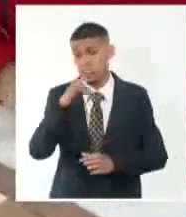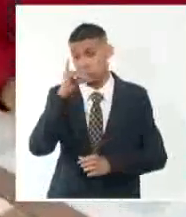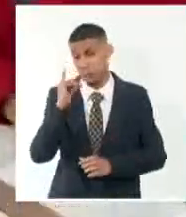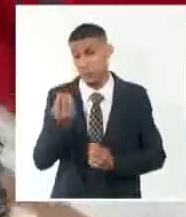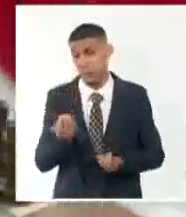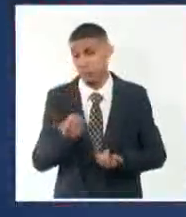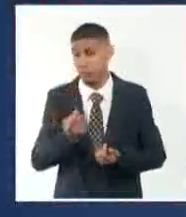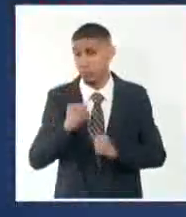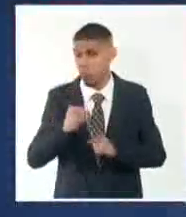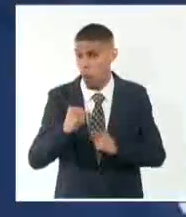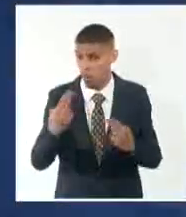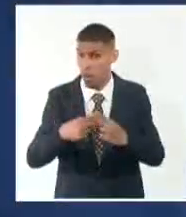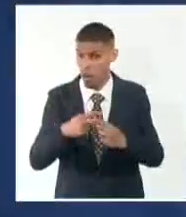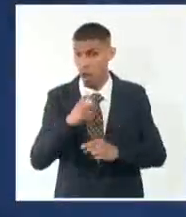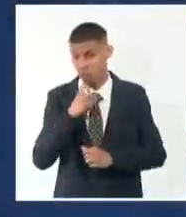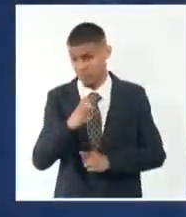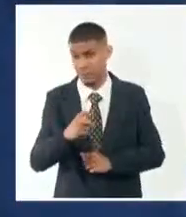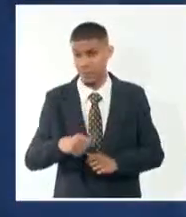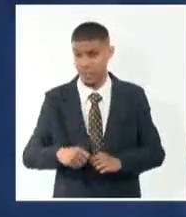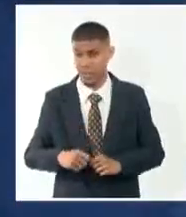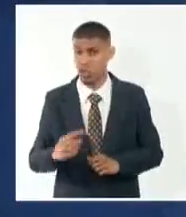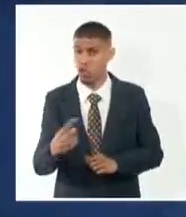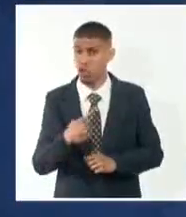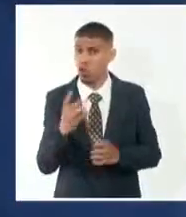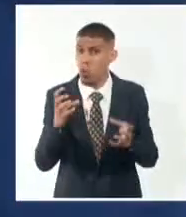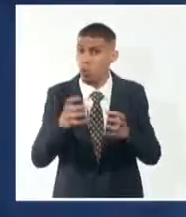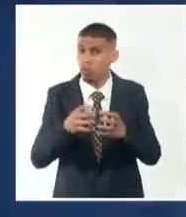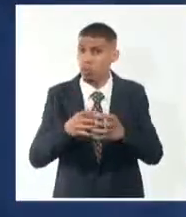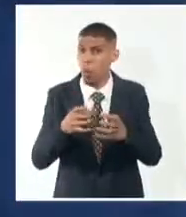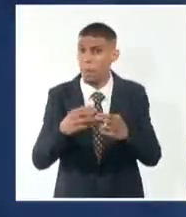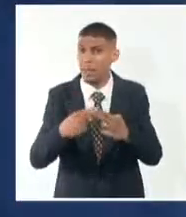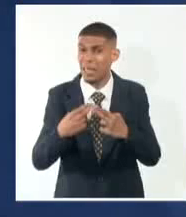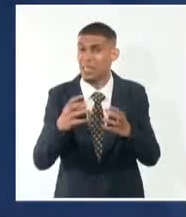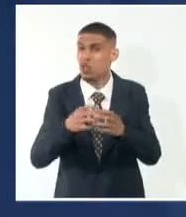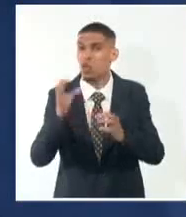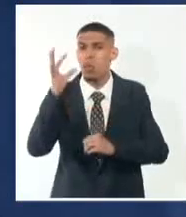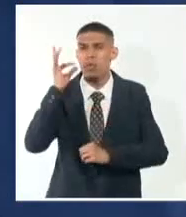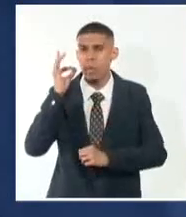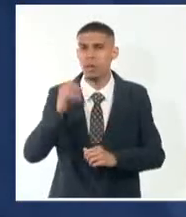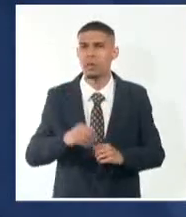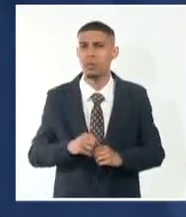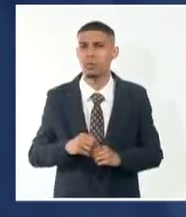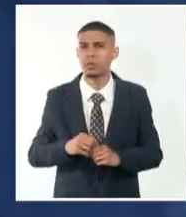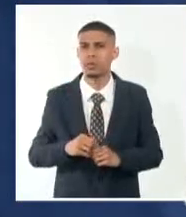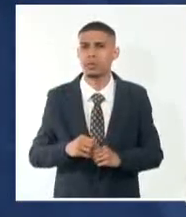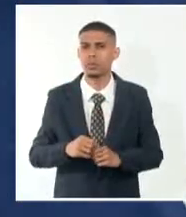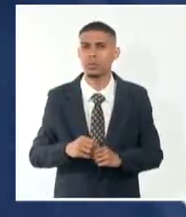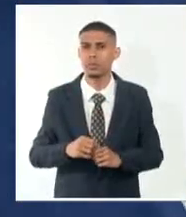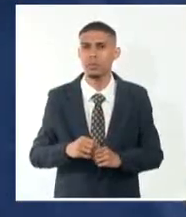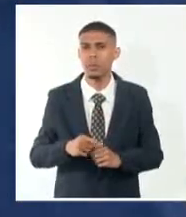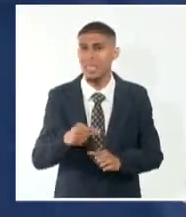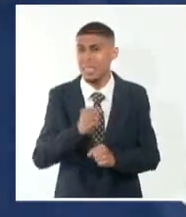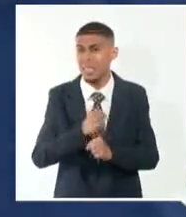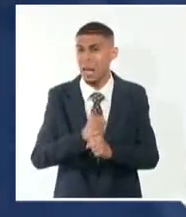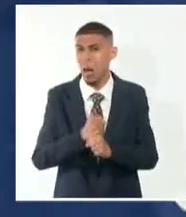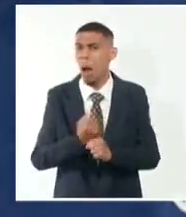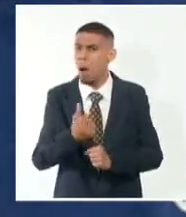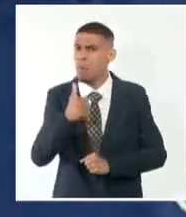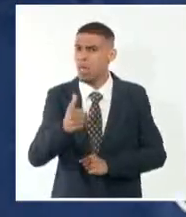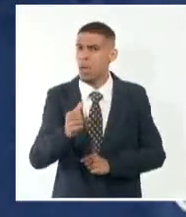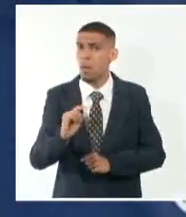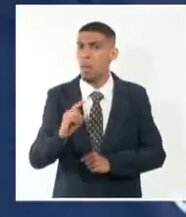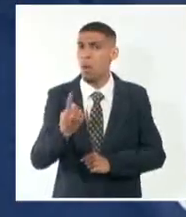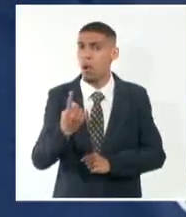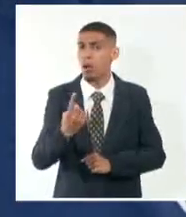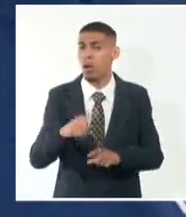estamos participando en el absoluto, es decir, el equipo femenino en el absoluto, y una estrategia, vamos a decir, positiva, ¿no? Porque